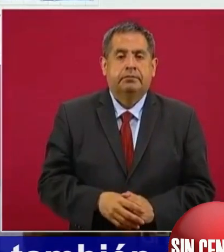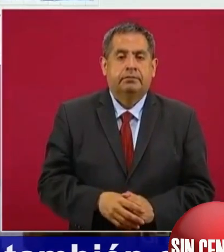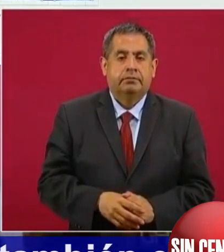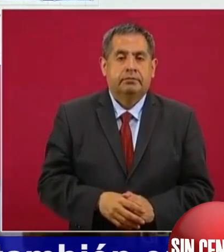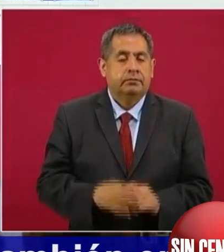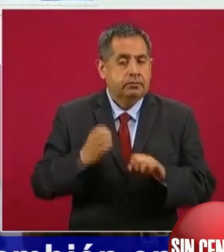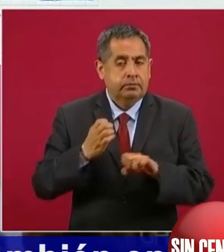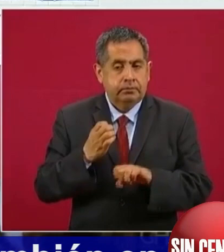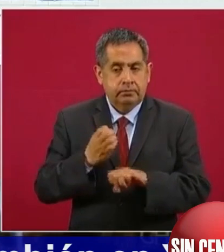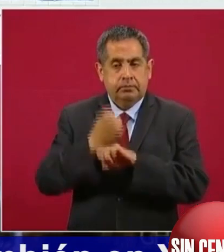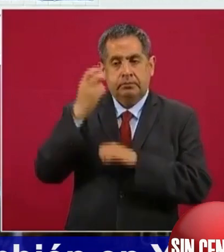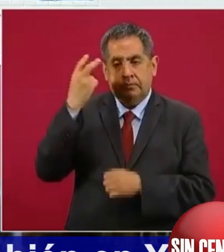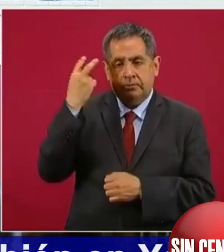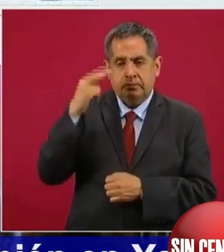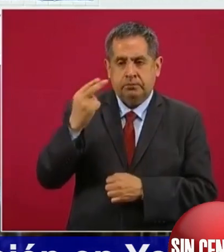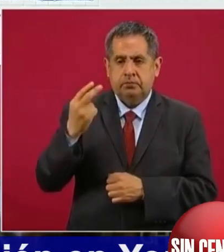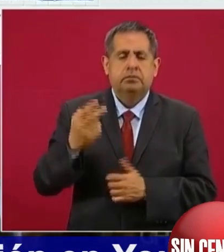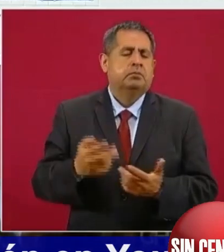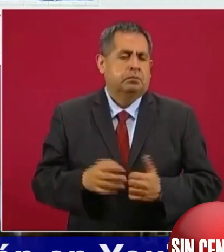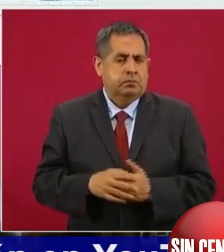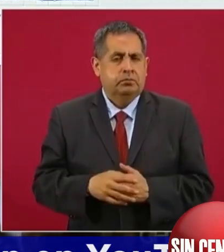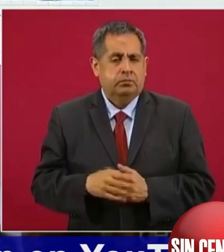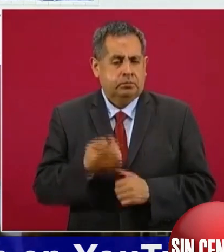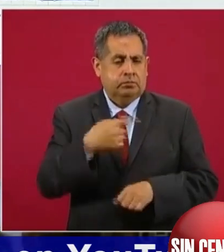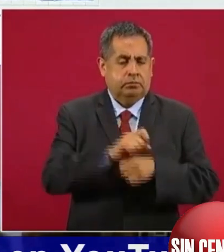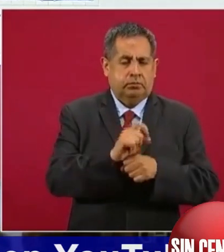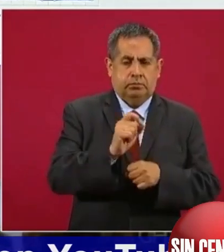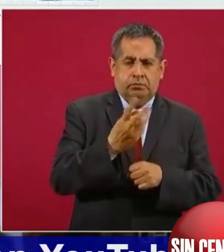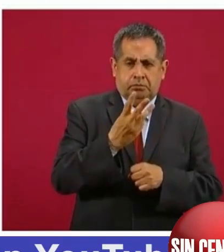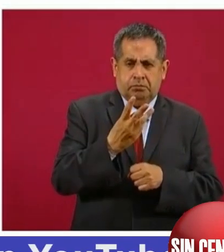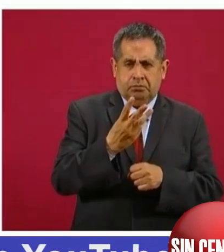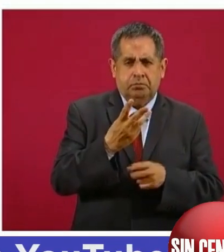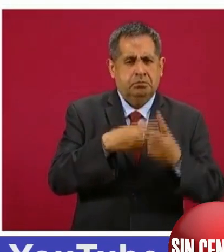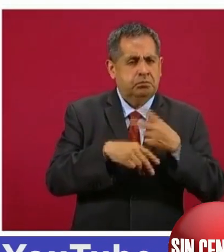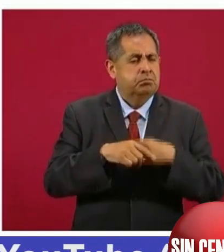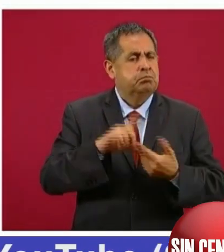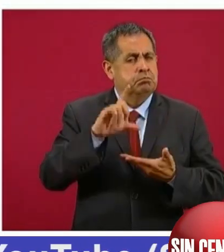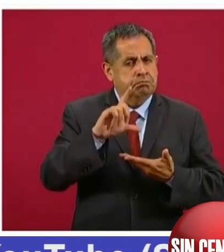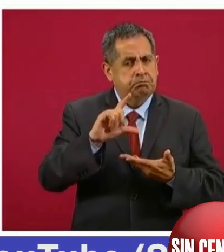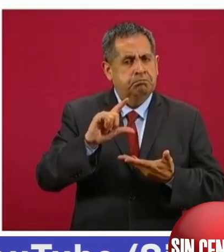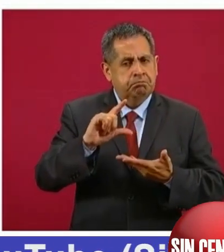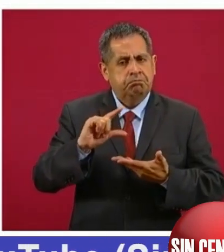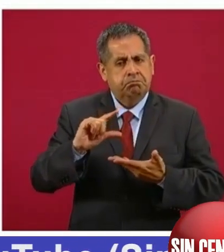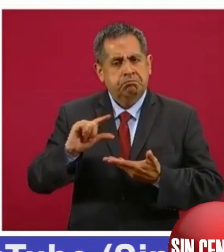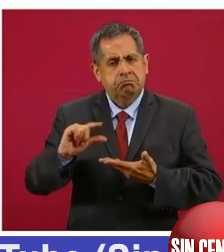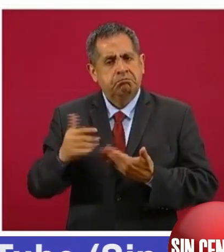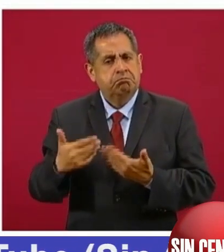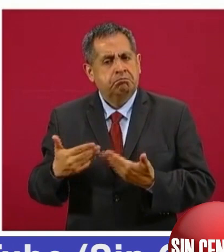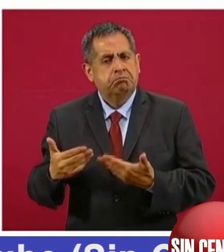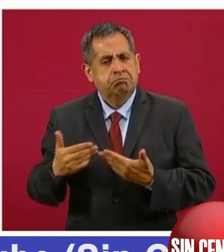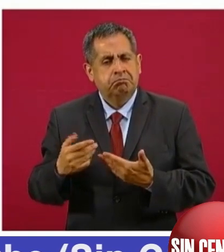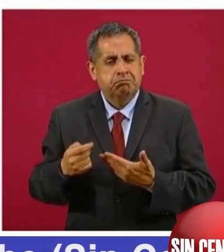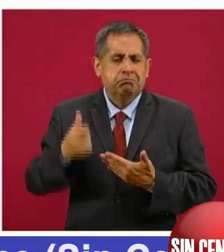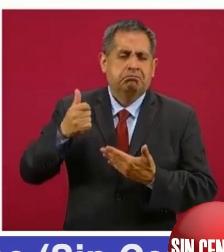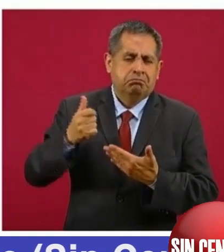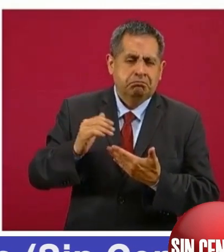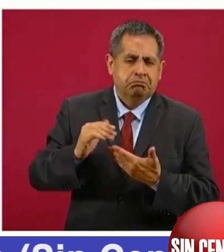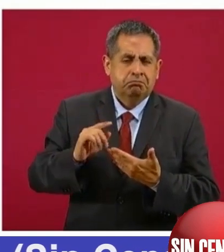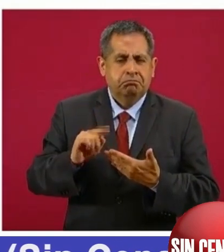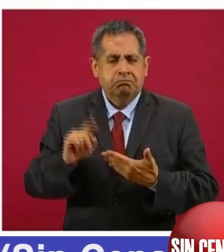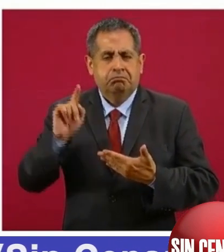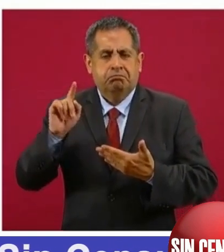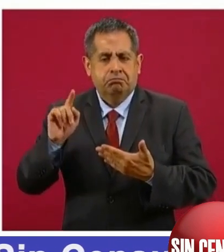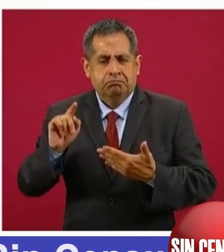Estado de México, de manera muy consistente desde la semana 23, ha tenido reducción, con pequeñas subidas,